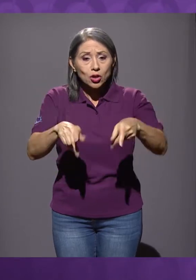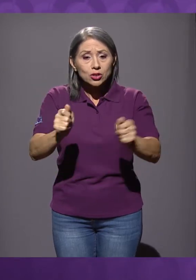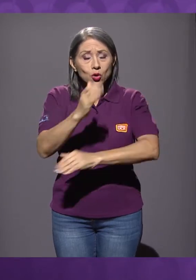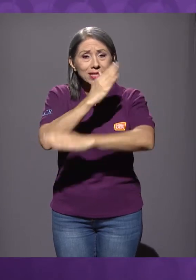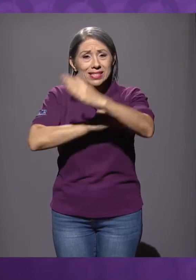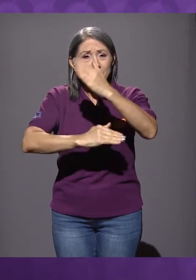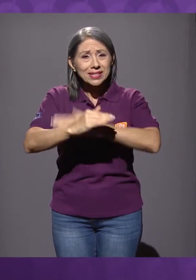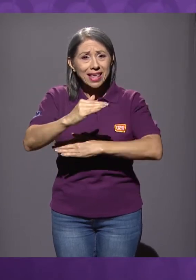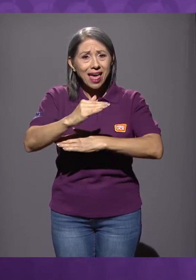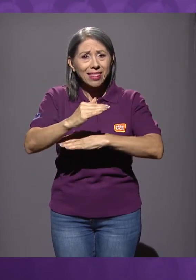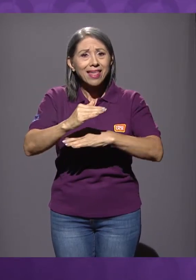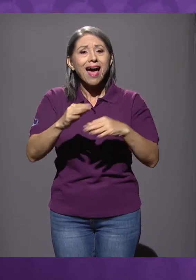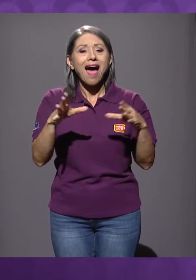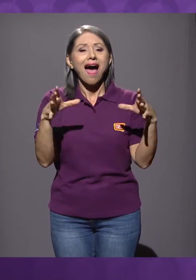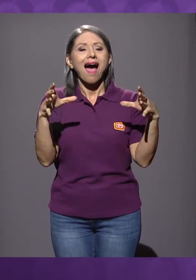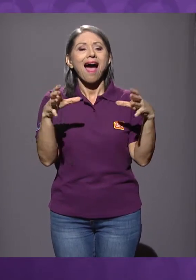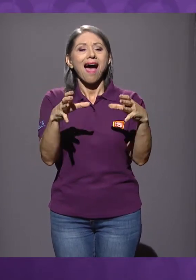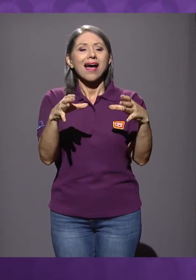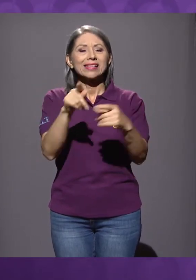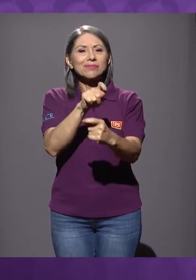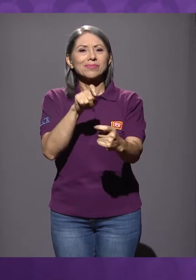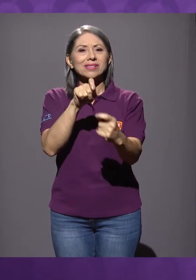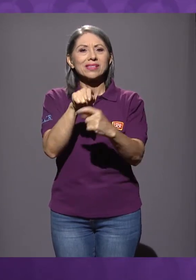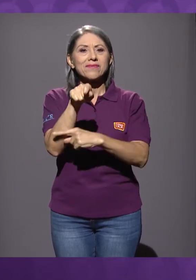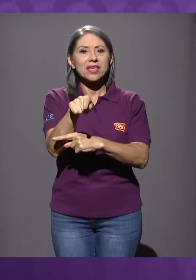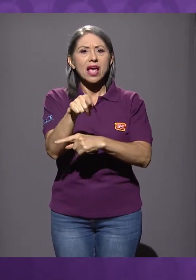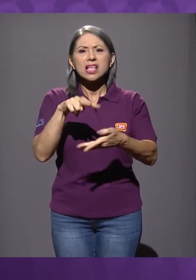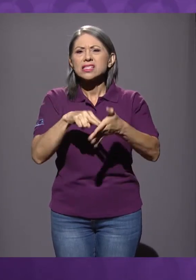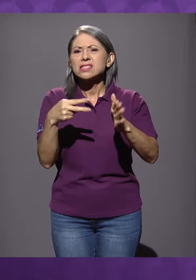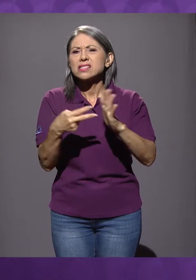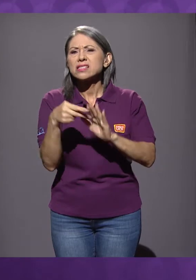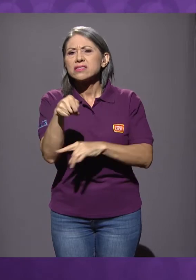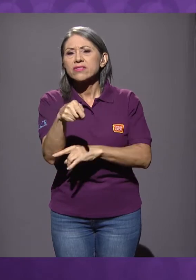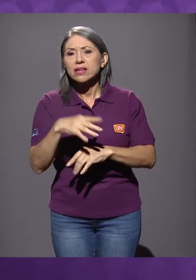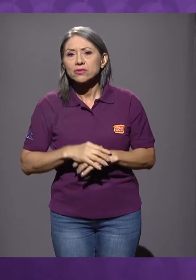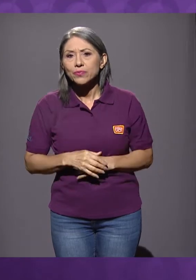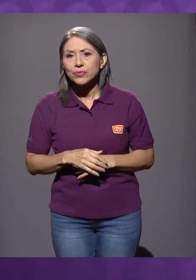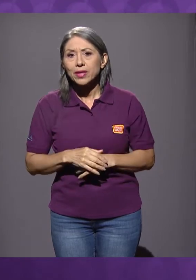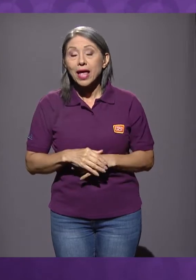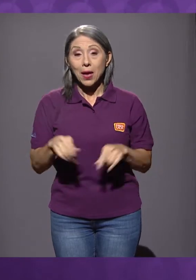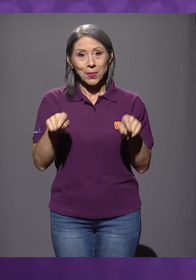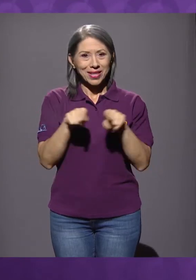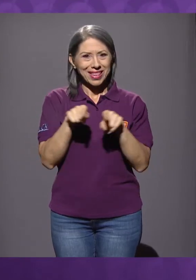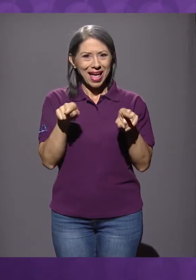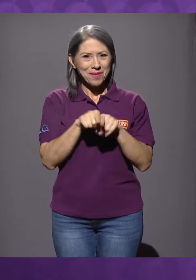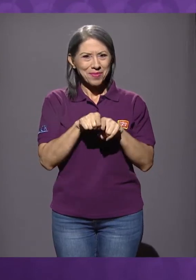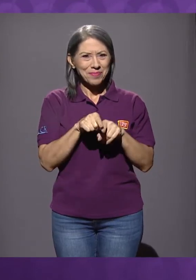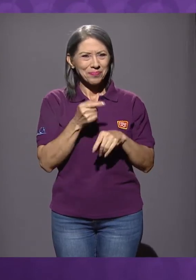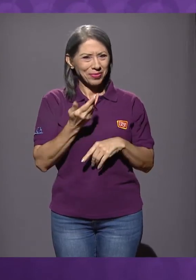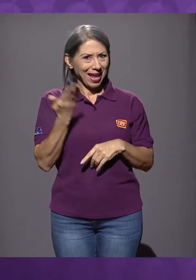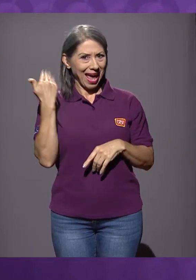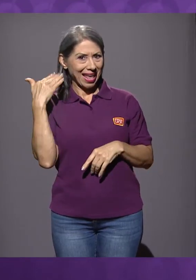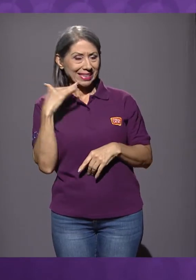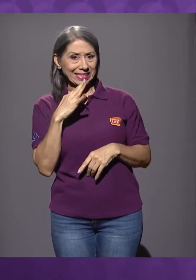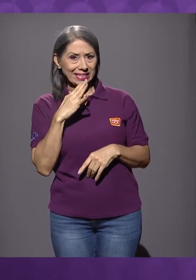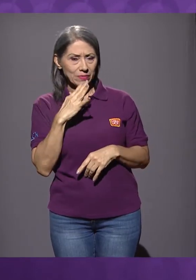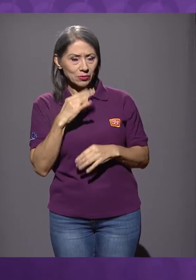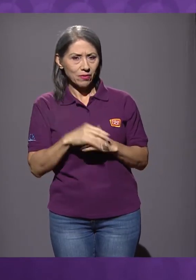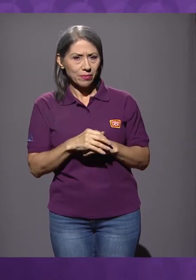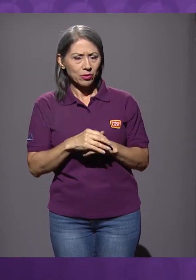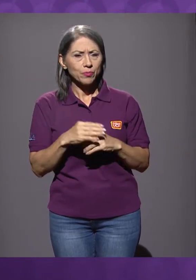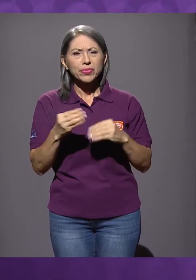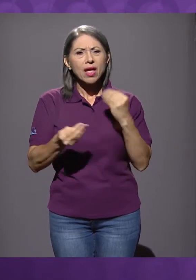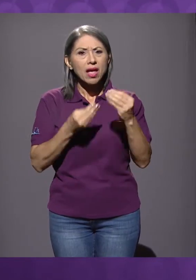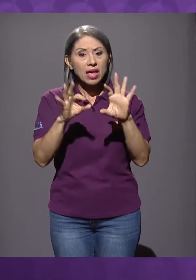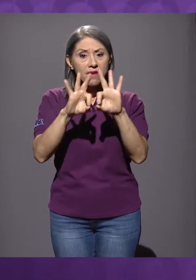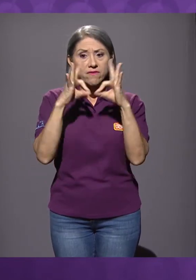personas con discapacidad, pero también qué ha implicado esto, porque también significa, como ahora lo estábamos comentando antes de entrar al aire,